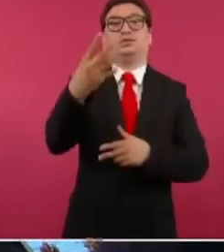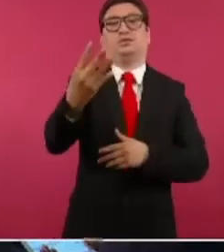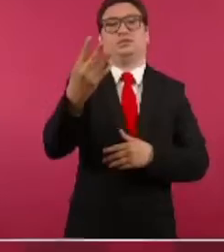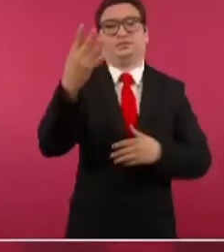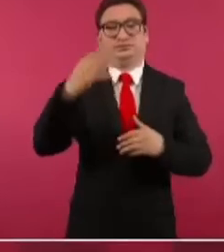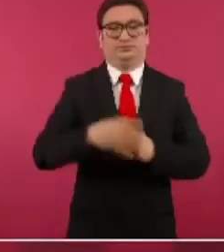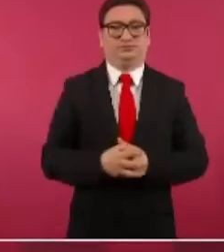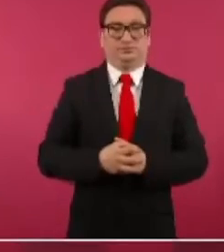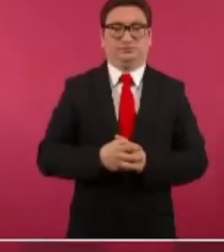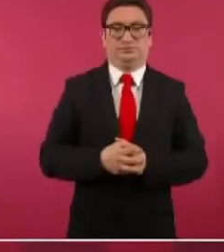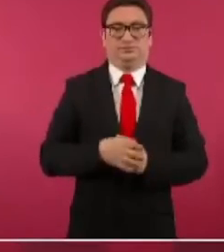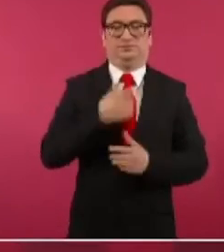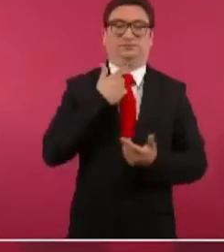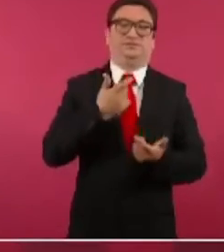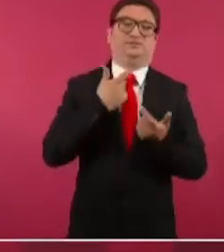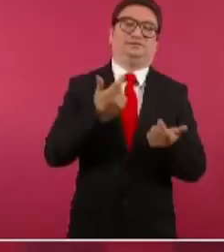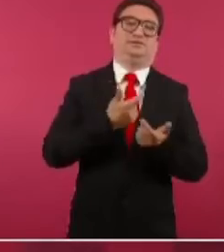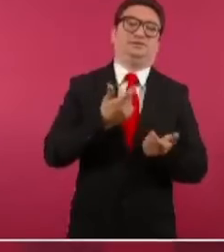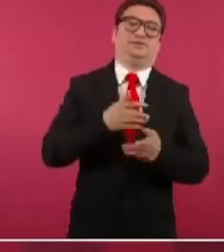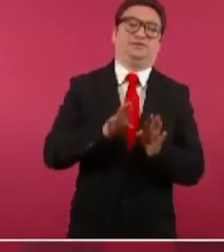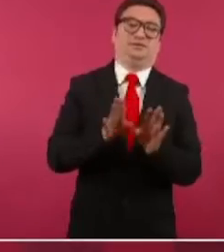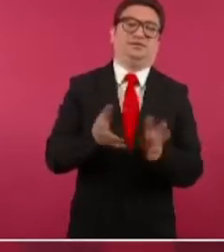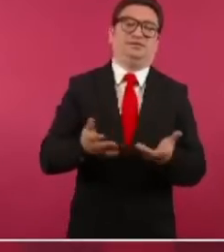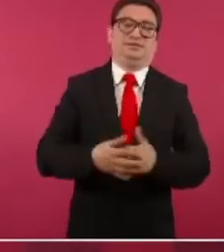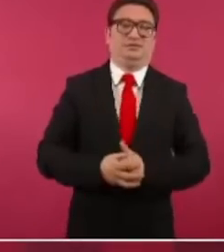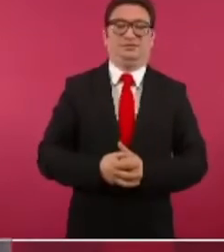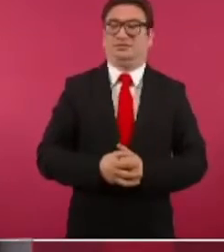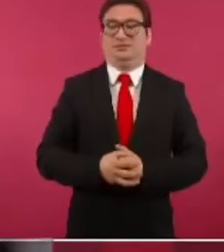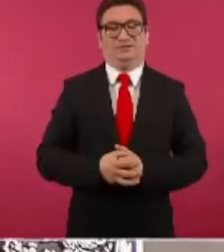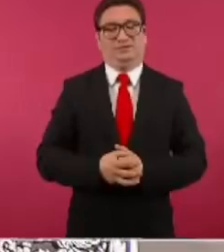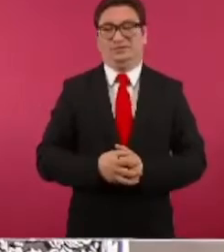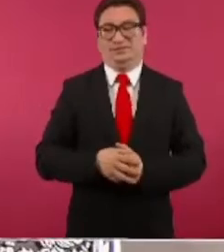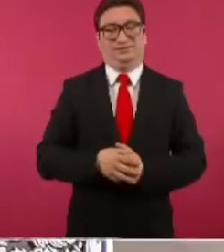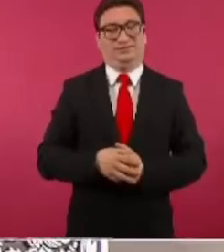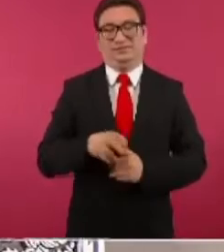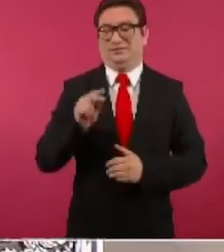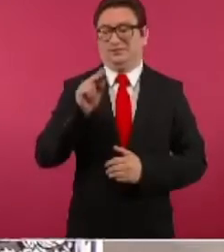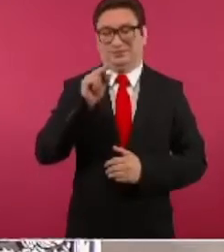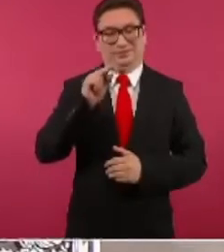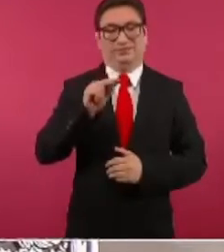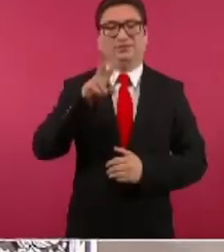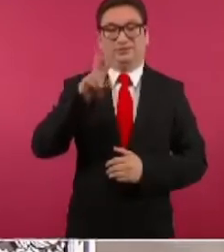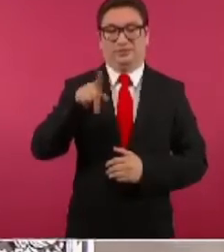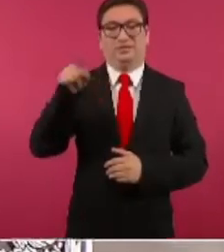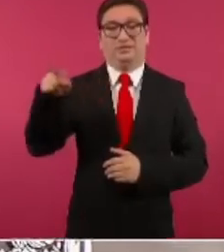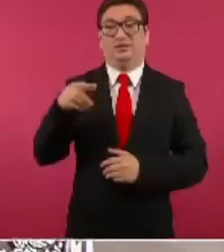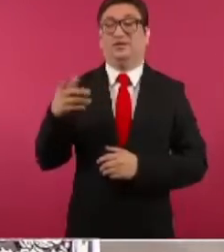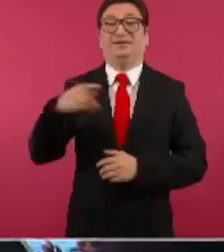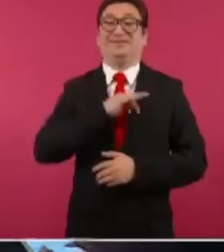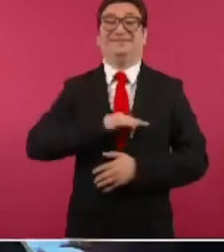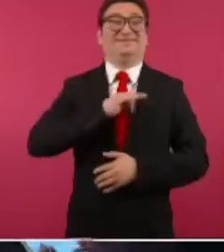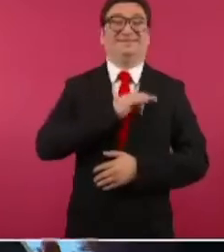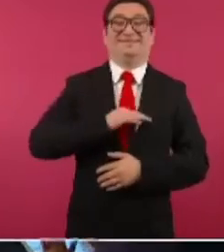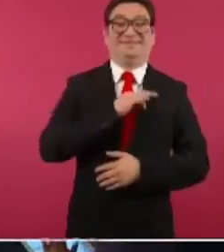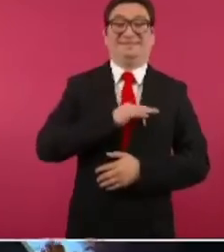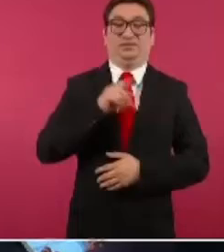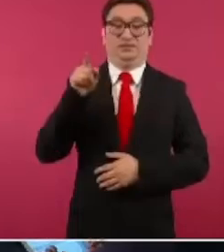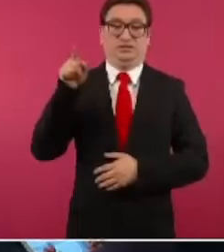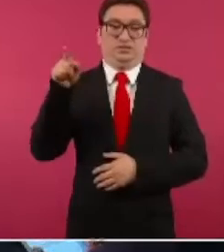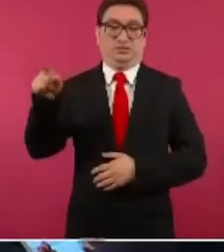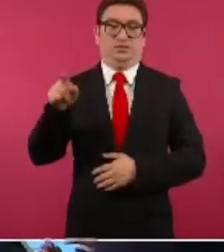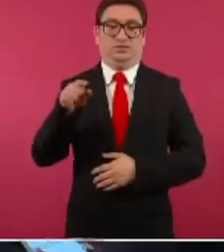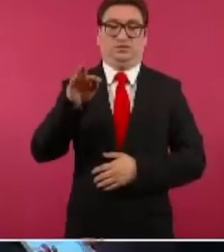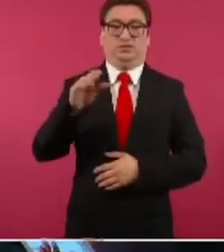Sí dice. No. Pero y se puso muy contento el monero